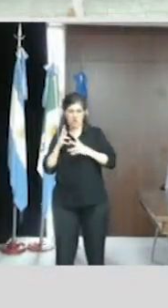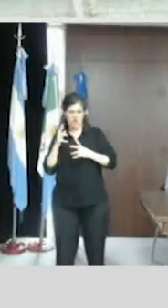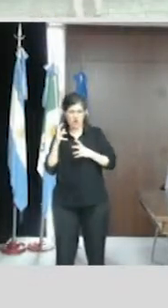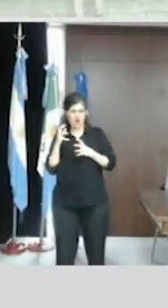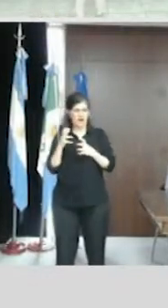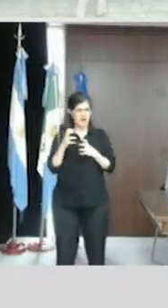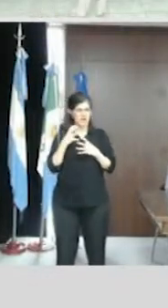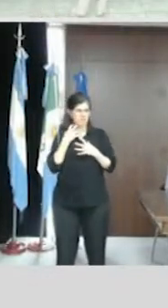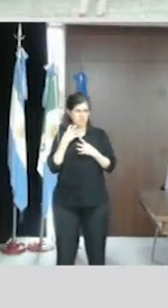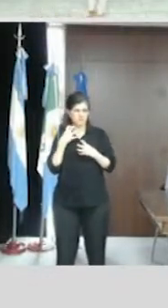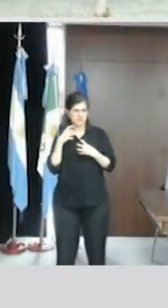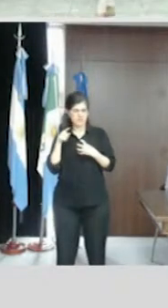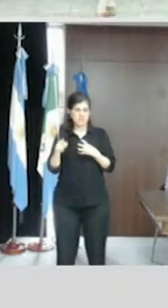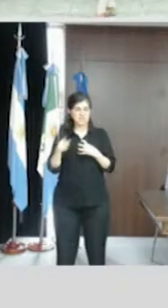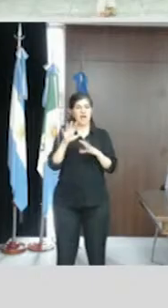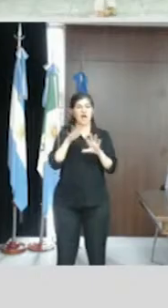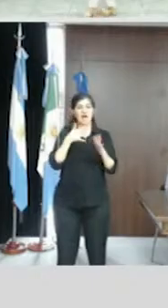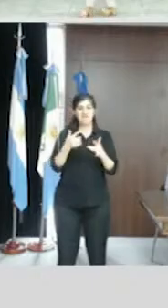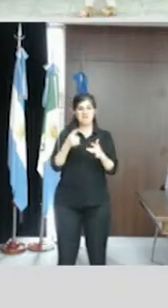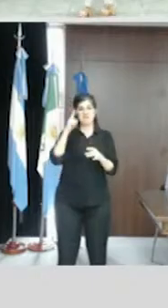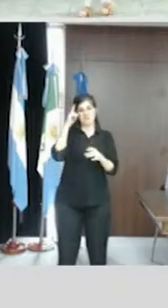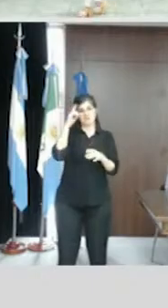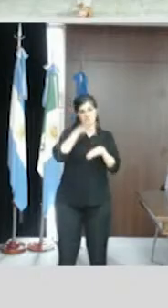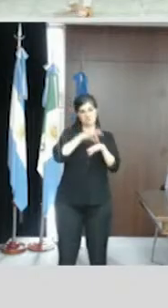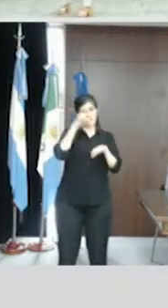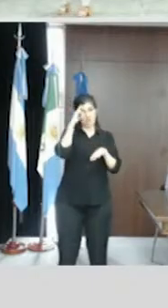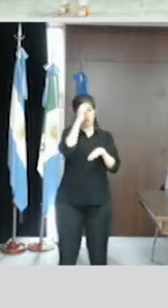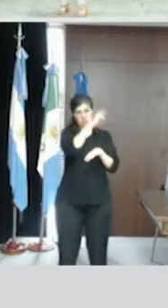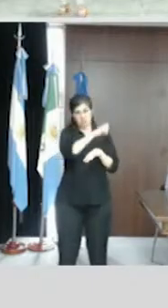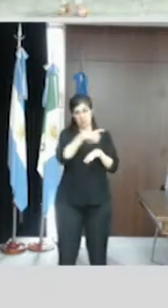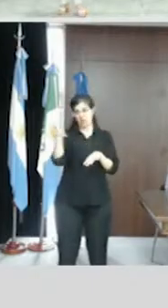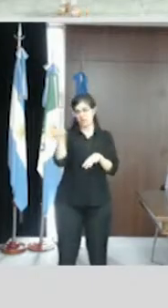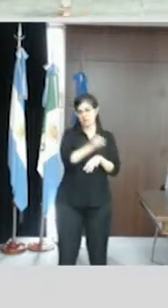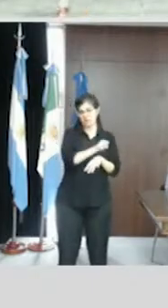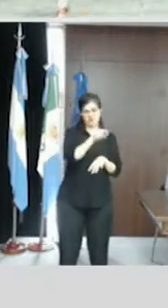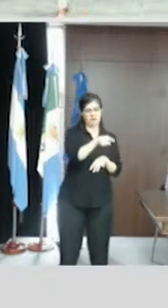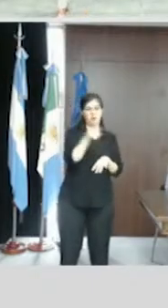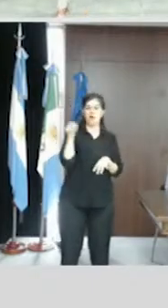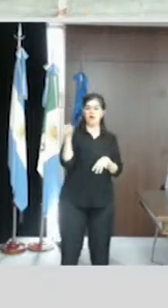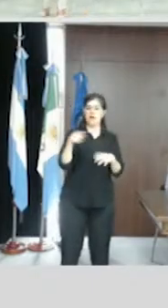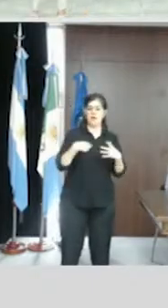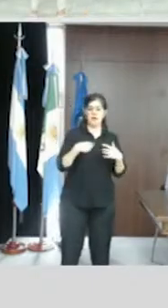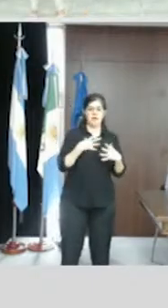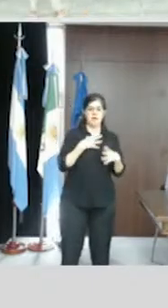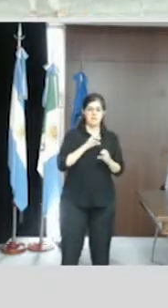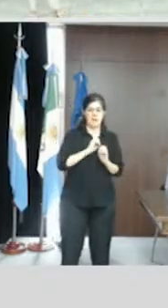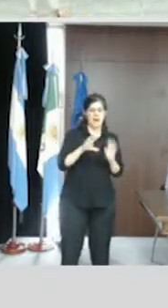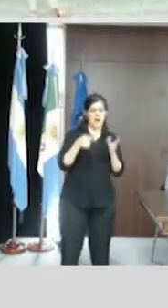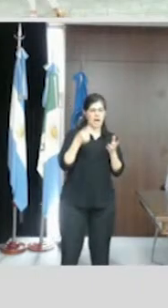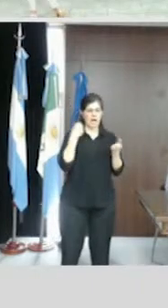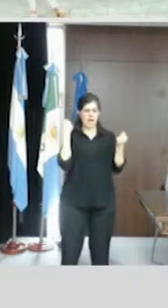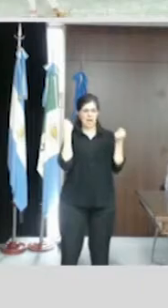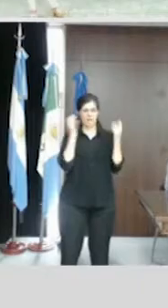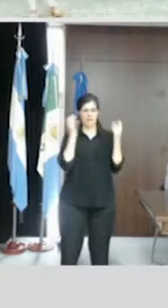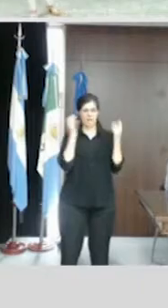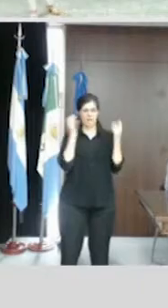derivarlo rápidamente al psiquiatra y decirle que la persona está agresiva y que hay que darle alguna medicación.